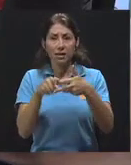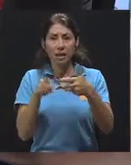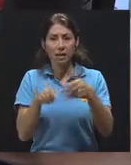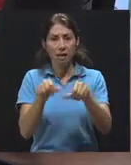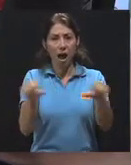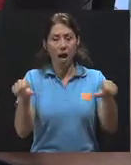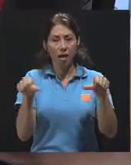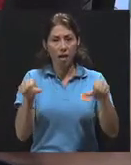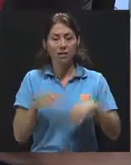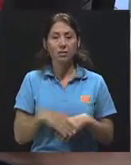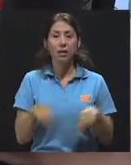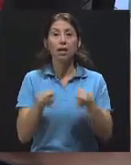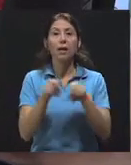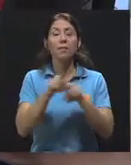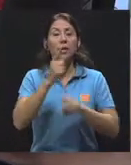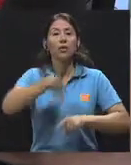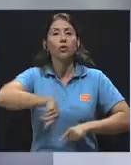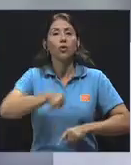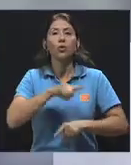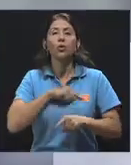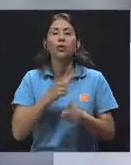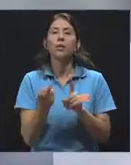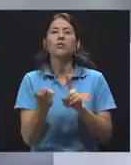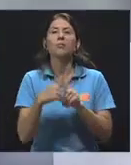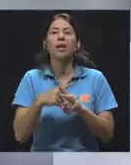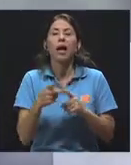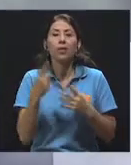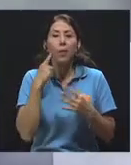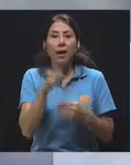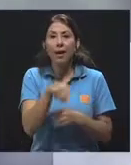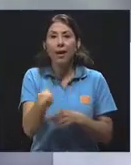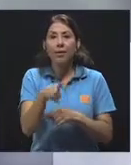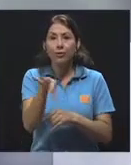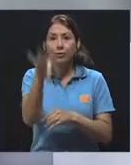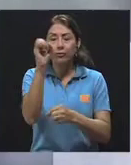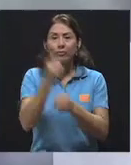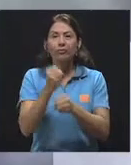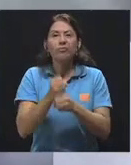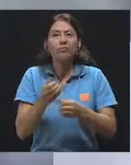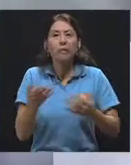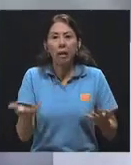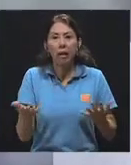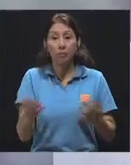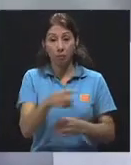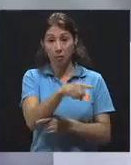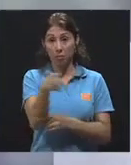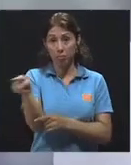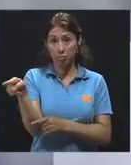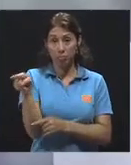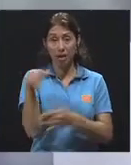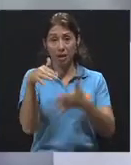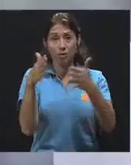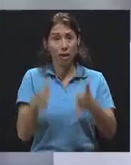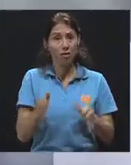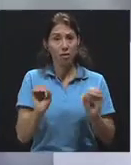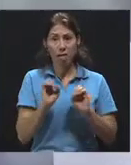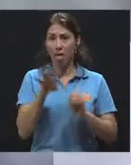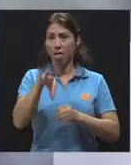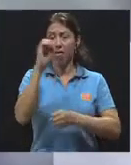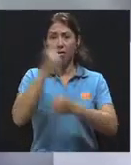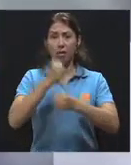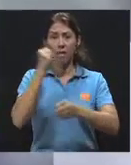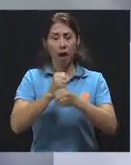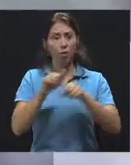estamos implementando para la empleabilidad es que a los chicos que no están con trabajo